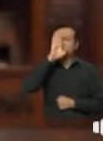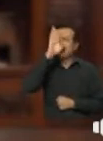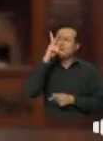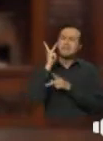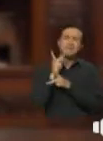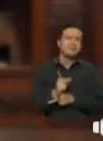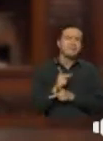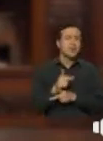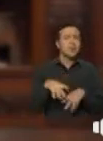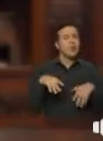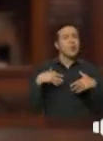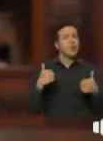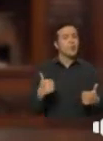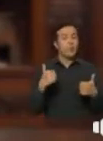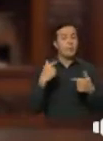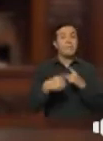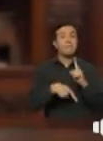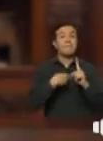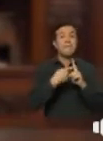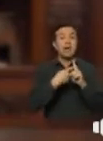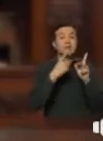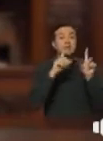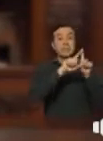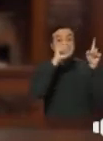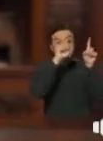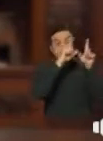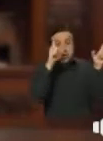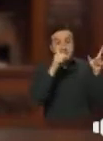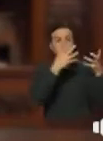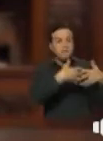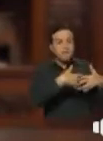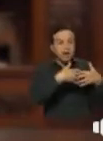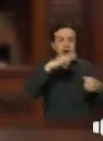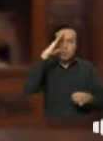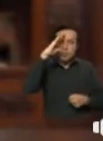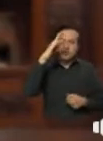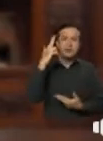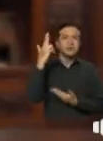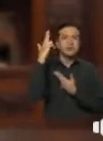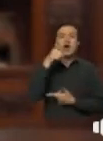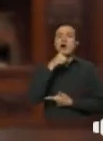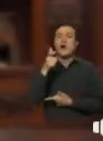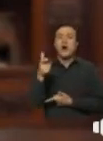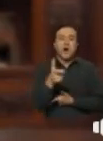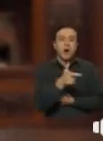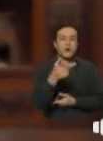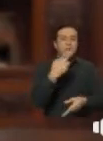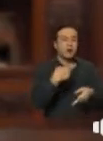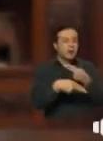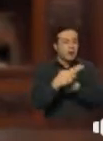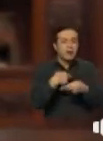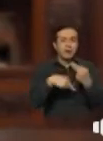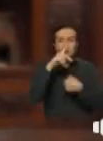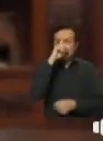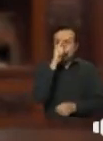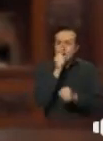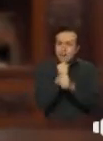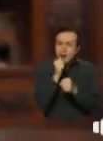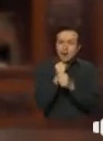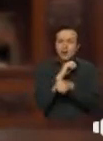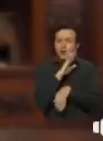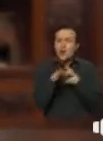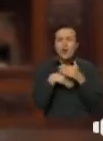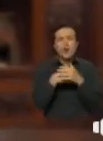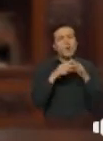descanso. También a los pequeños y grandes productores, a los policías, militares, bomberos, vendedores y trabajadores de las brigadas.